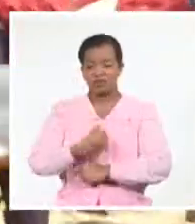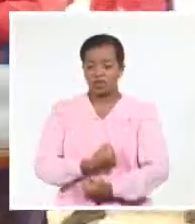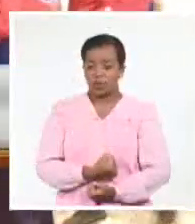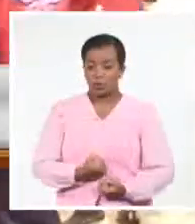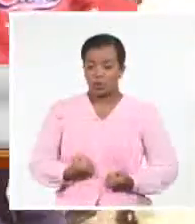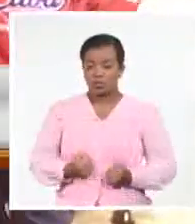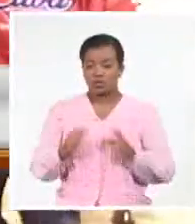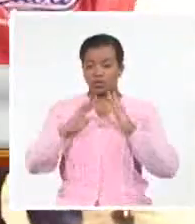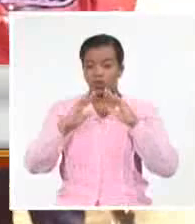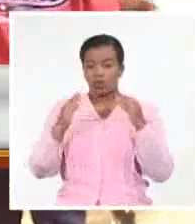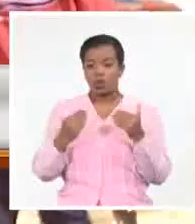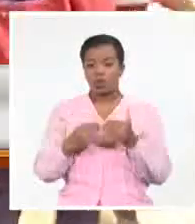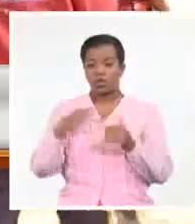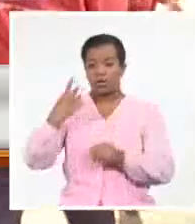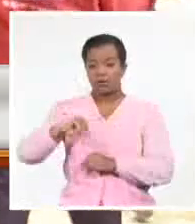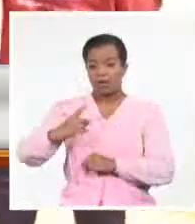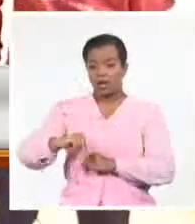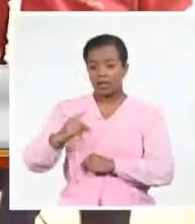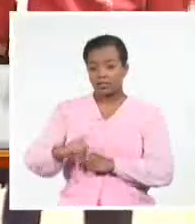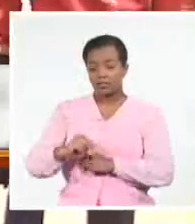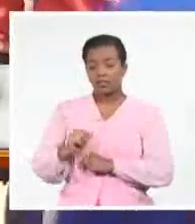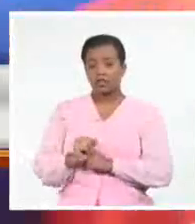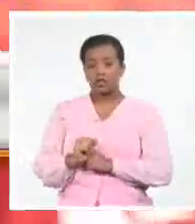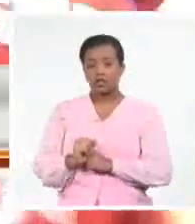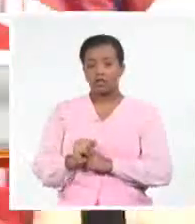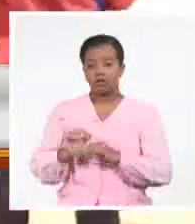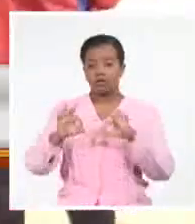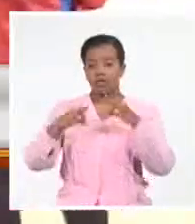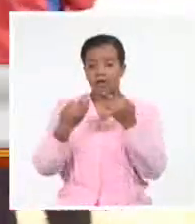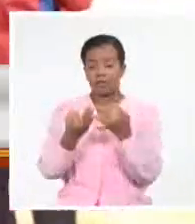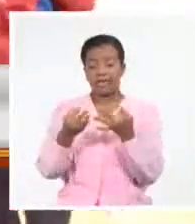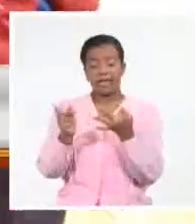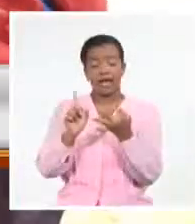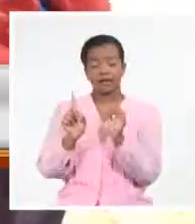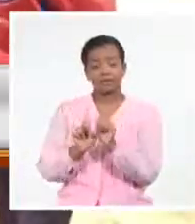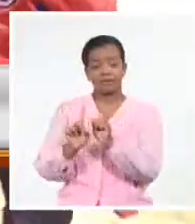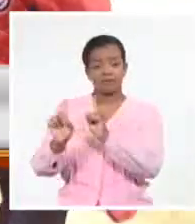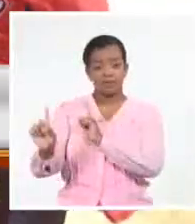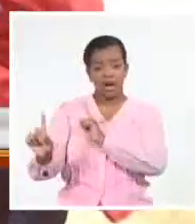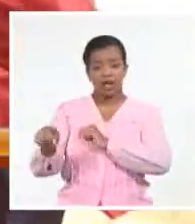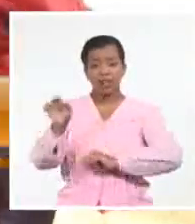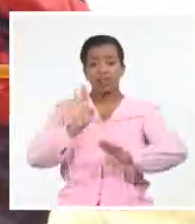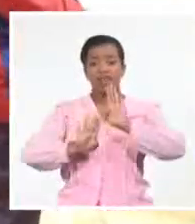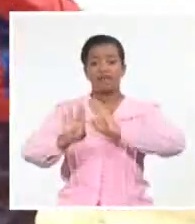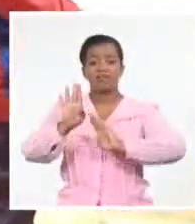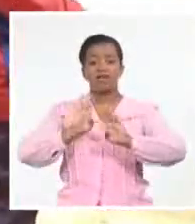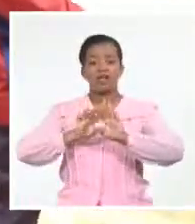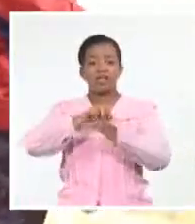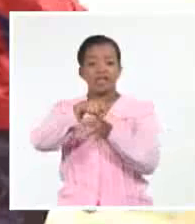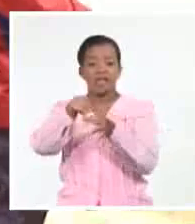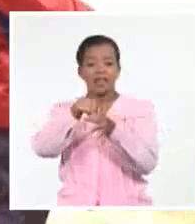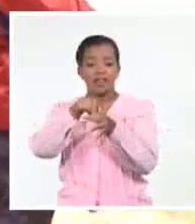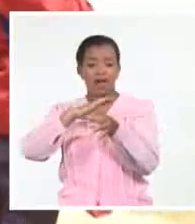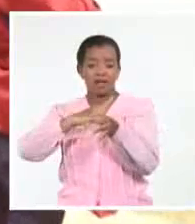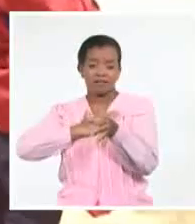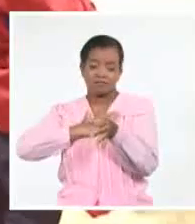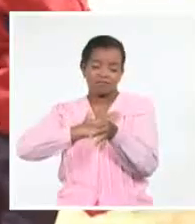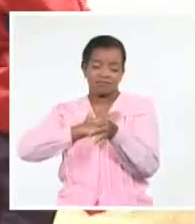¿no? El entrenamiento, separado de la familia y defendiendo a nuestra niña bonita. Y ahí tiene el